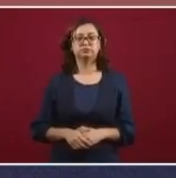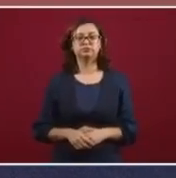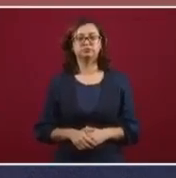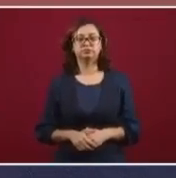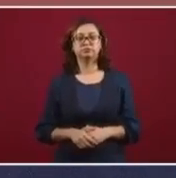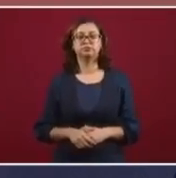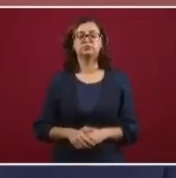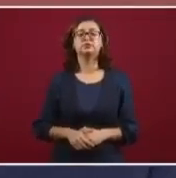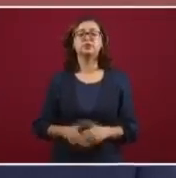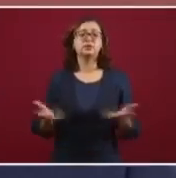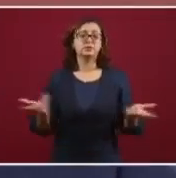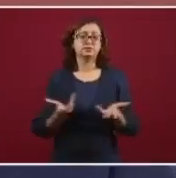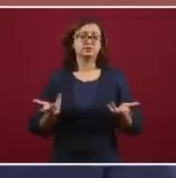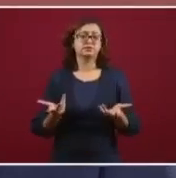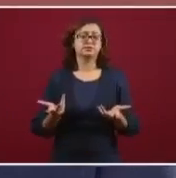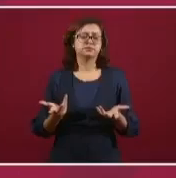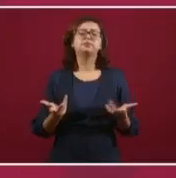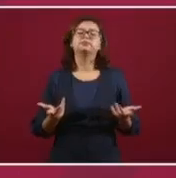un desfile